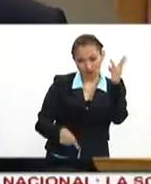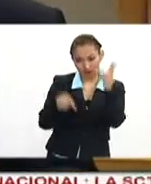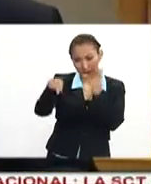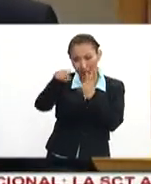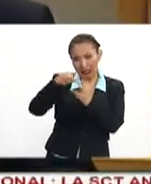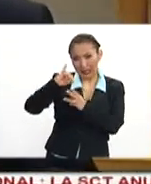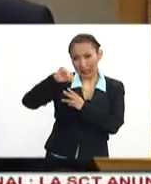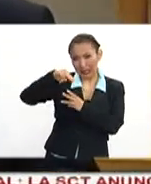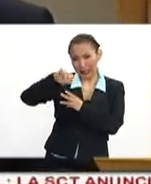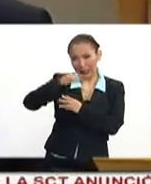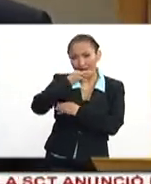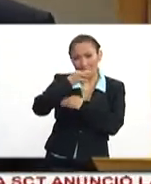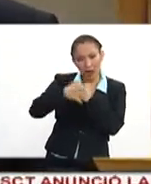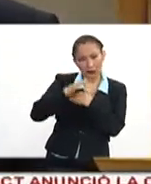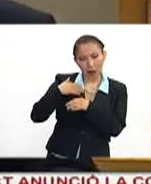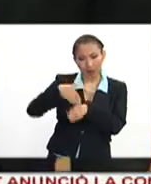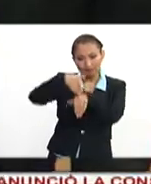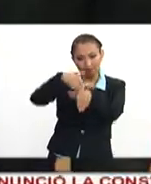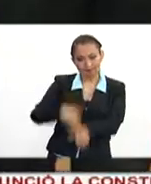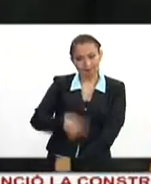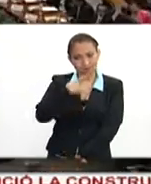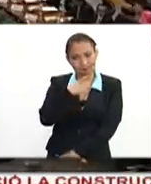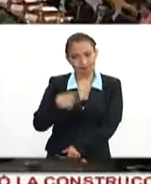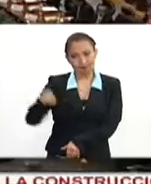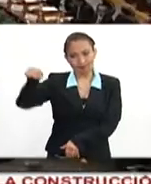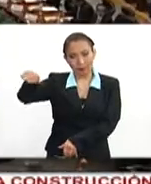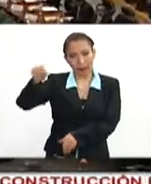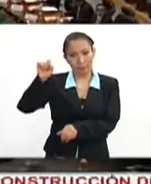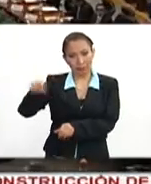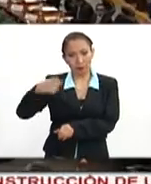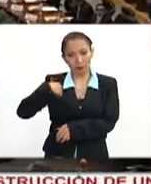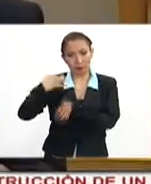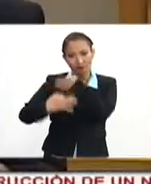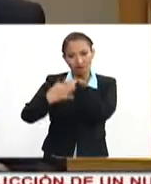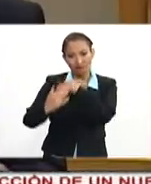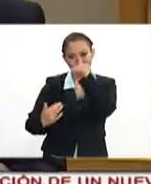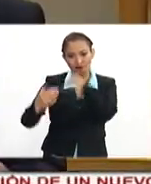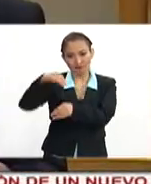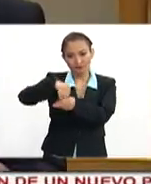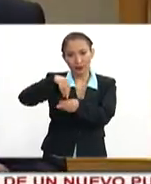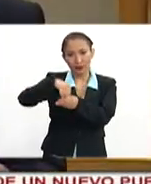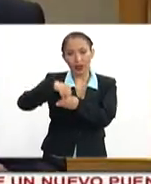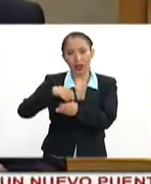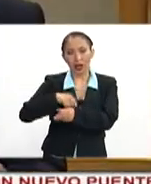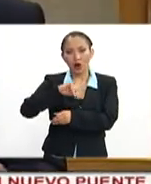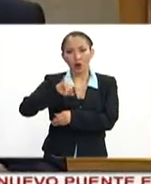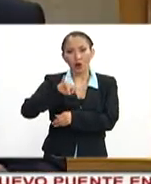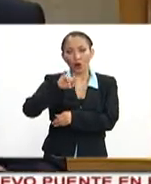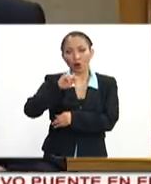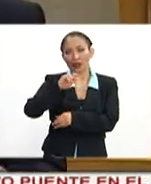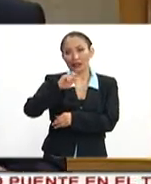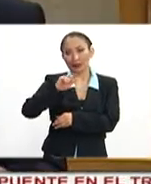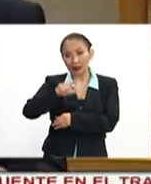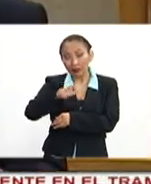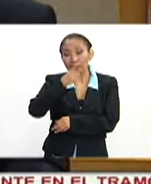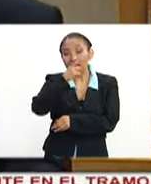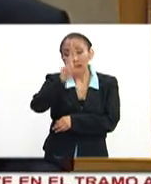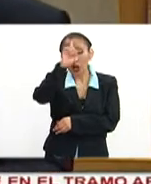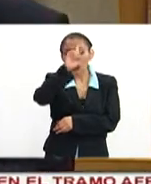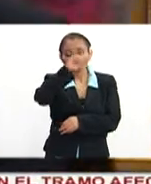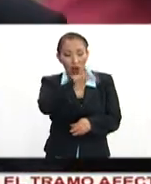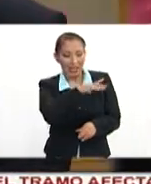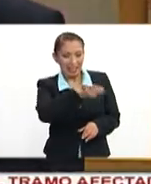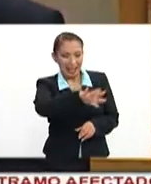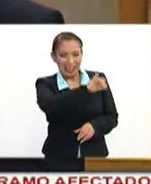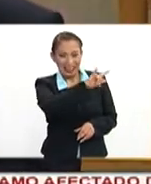Instituto Nacional Electoral aseguró que va a acatar las sentencias que emita a su vez el Tribunal Electoral del Poder Judicial. Informó que el Consejo